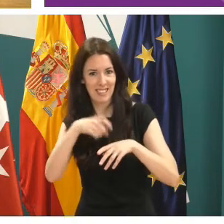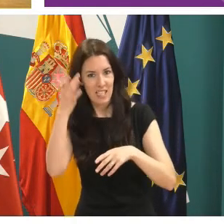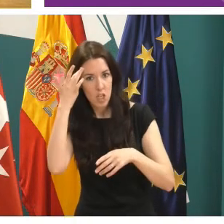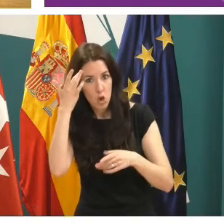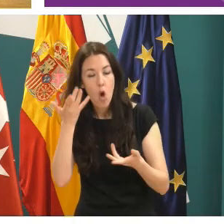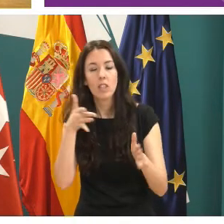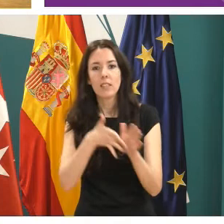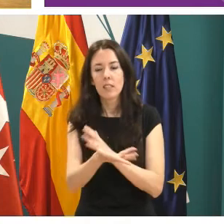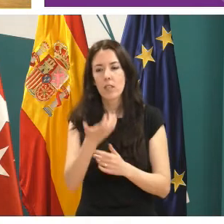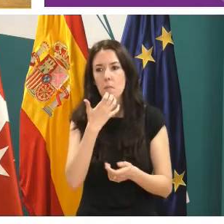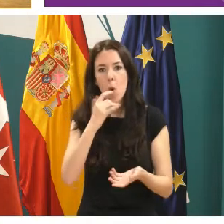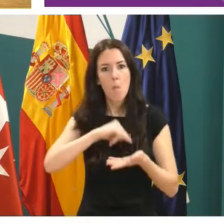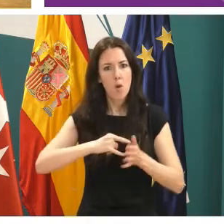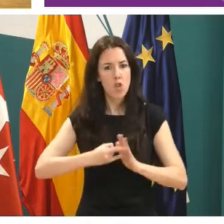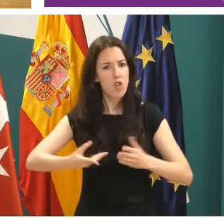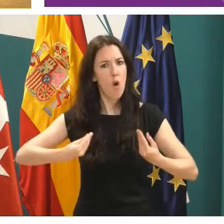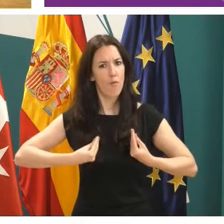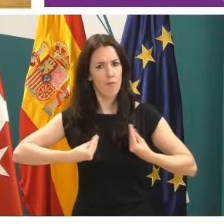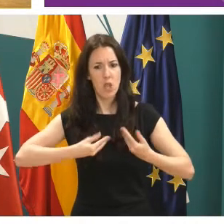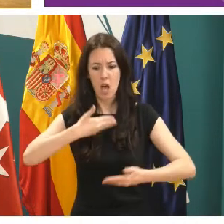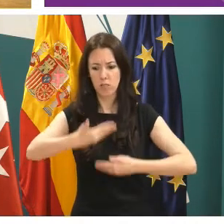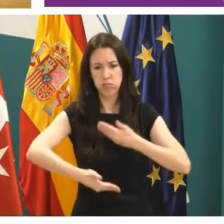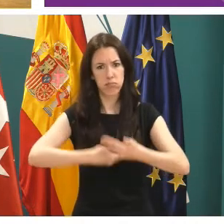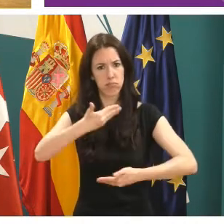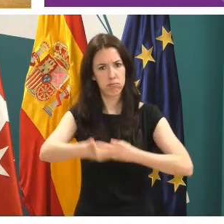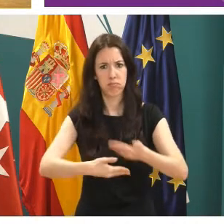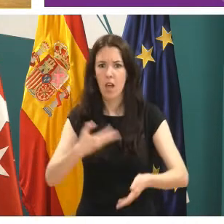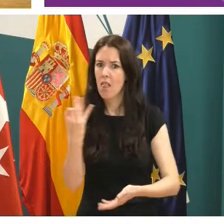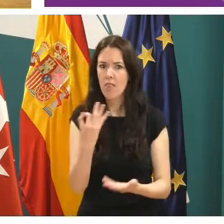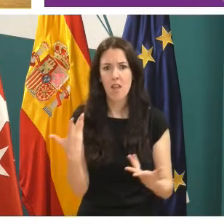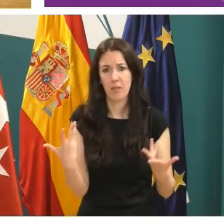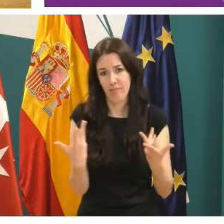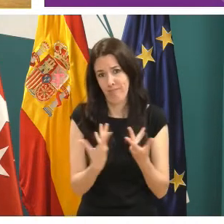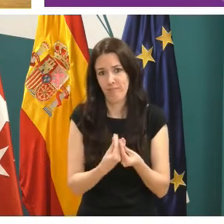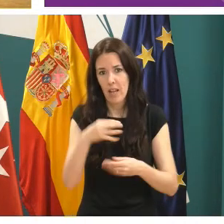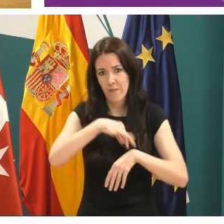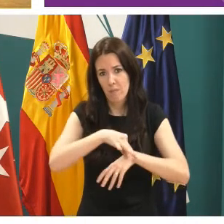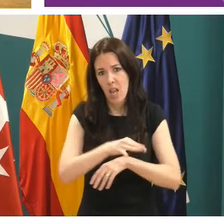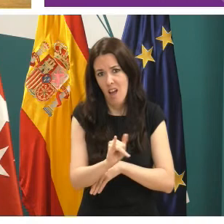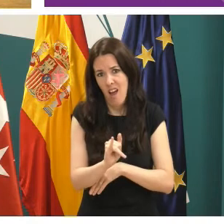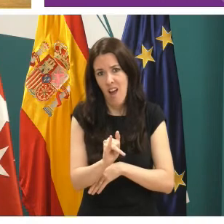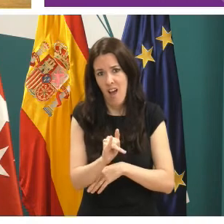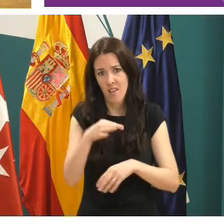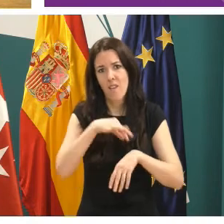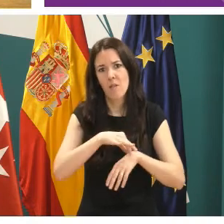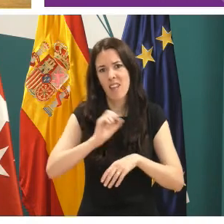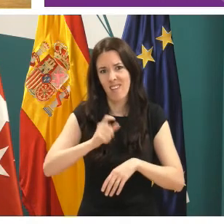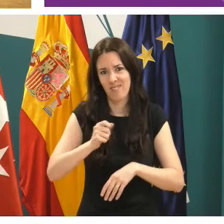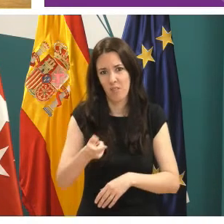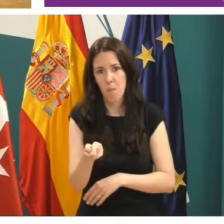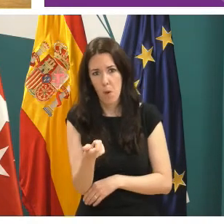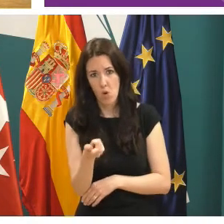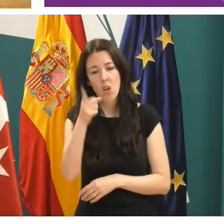conlleva pues, un proyecto de vida que tiene que convivir con una enfermedad poco frecuente, ¿no? Y con la